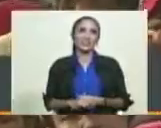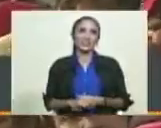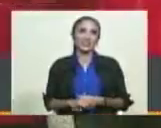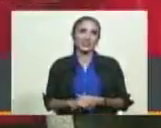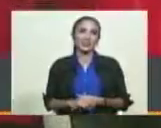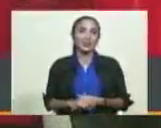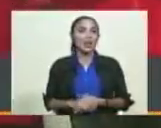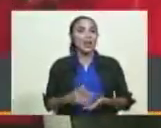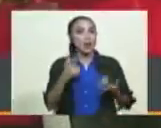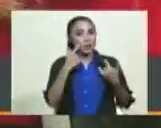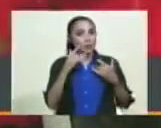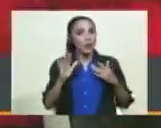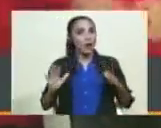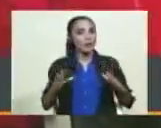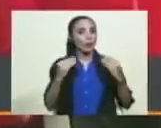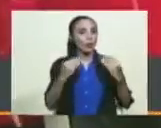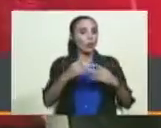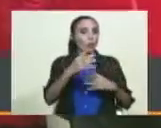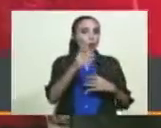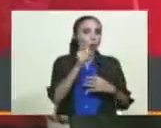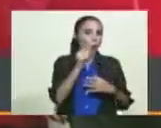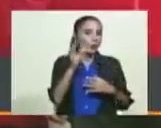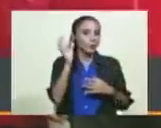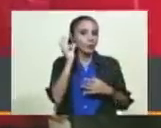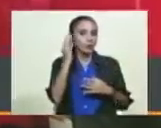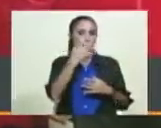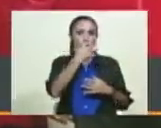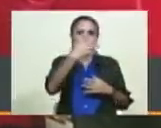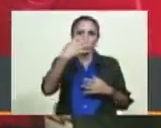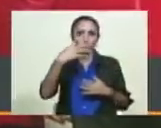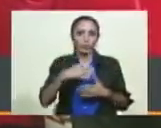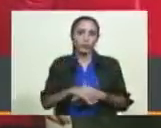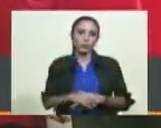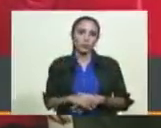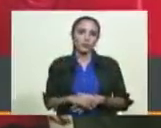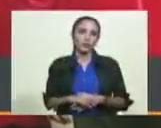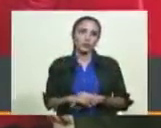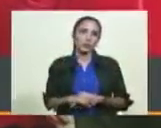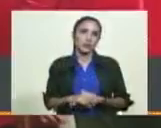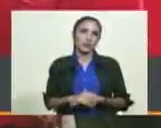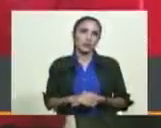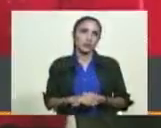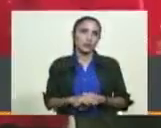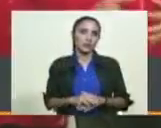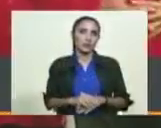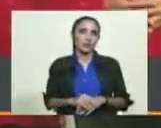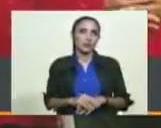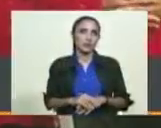Vamos a ver cómo estamos entre hombres y mujeres. ¿Les parece?